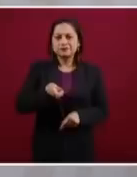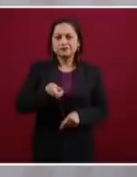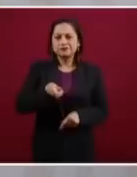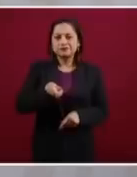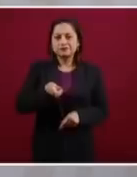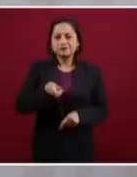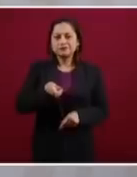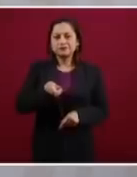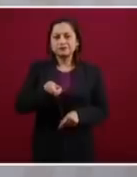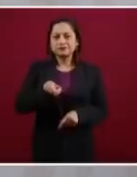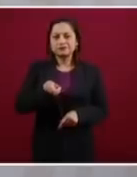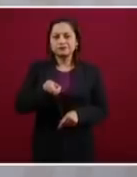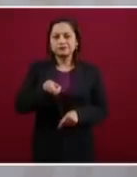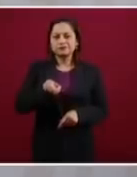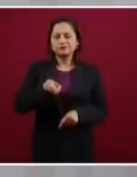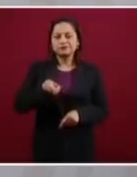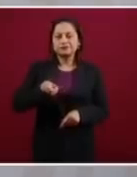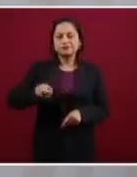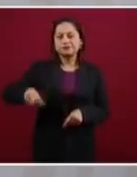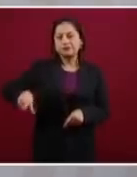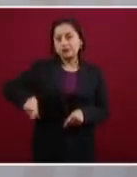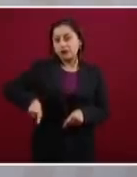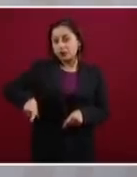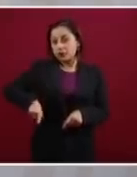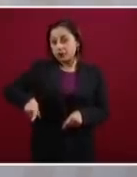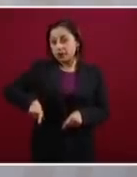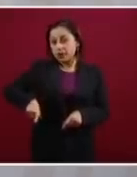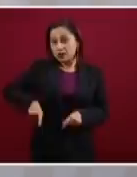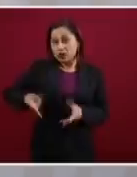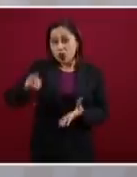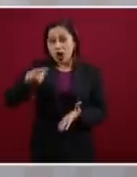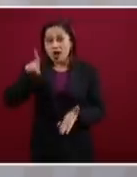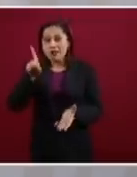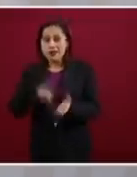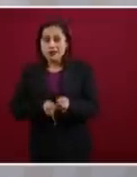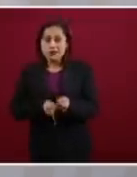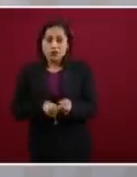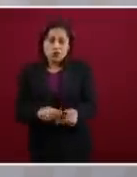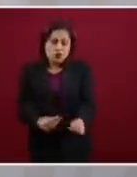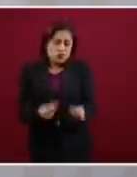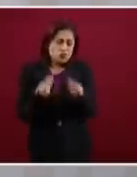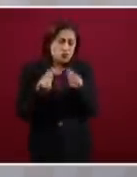todos los instrumentos que tiene